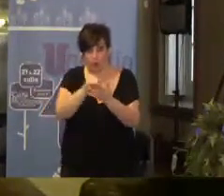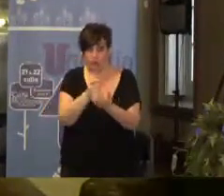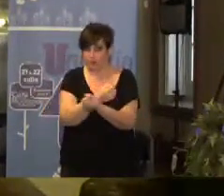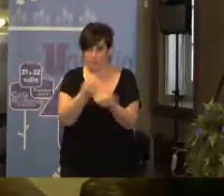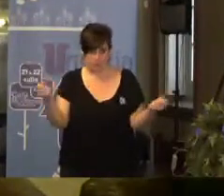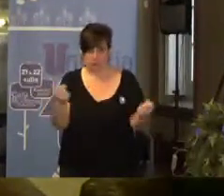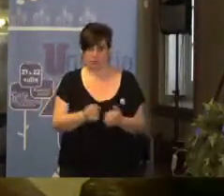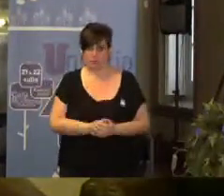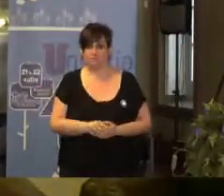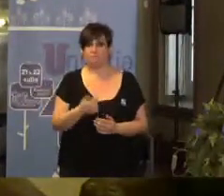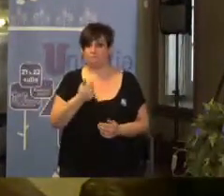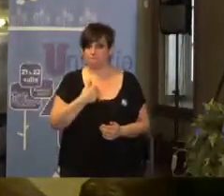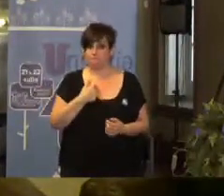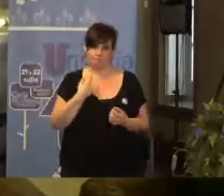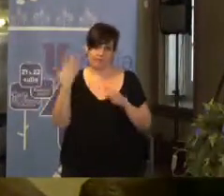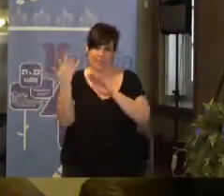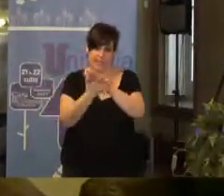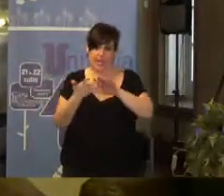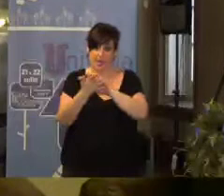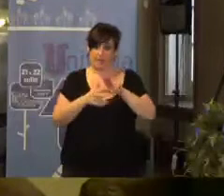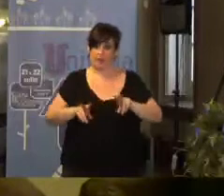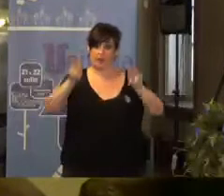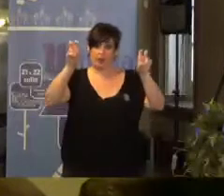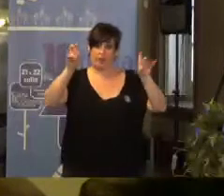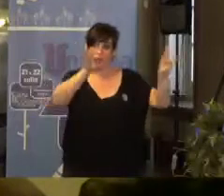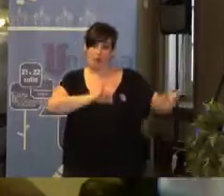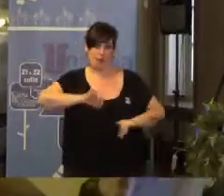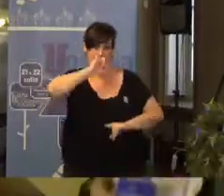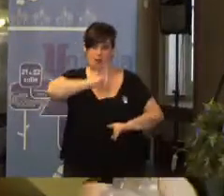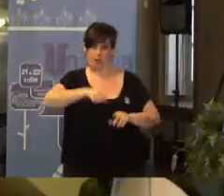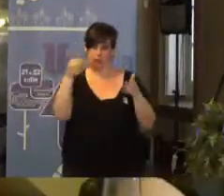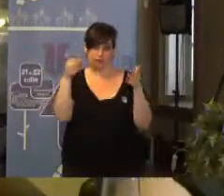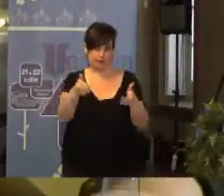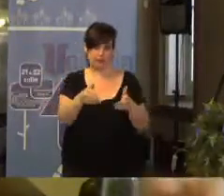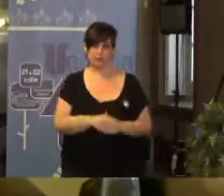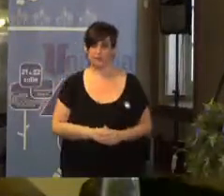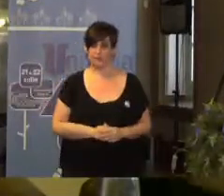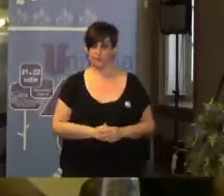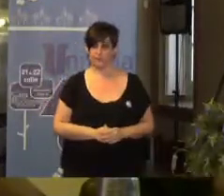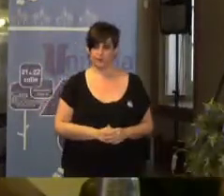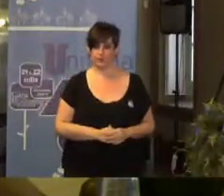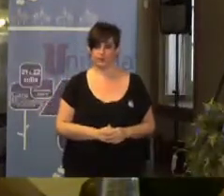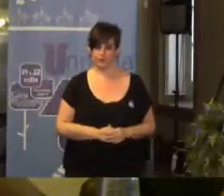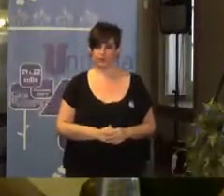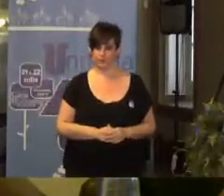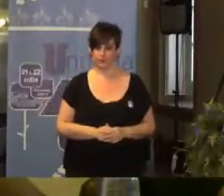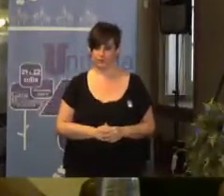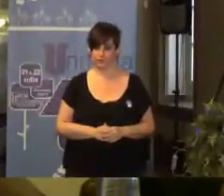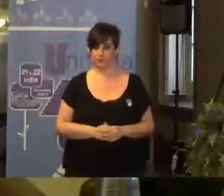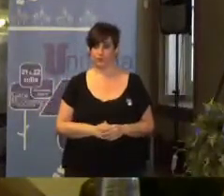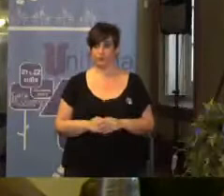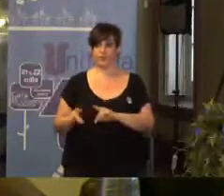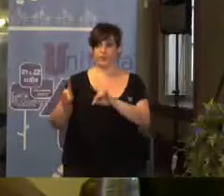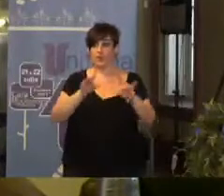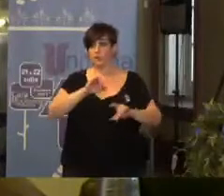Lóxicamente, estou falando fundamentalmente do ámbito do nacionalismo, do ámbito do nacionalismo de esquerdas